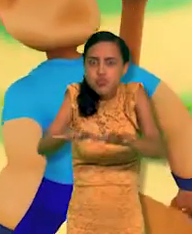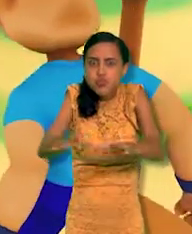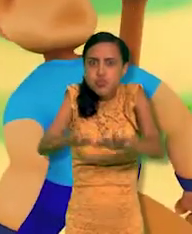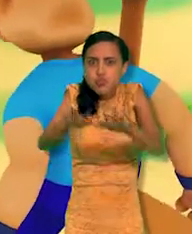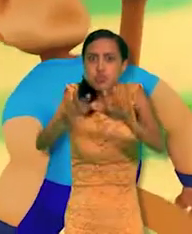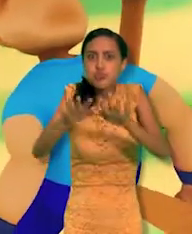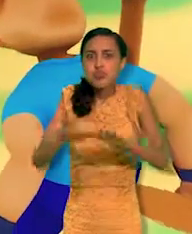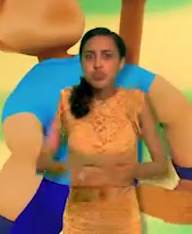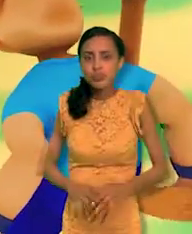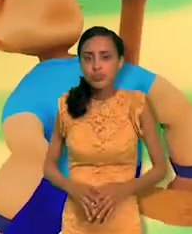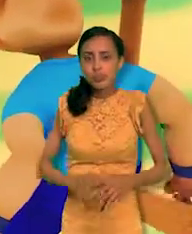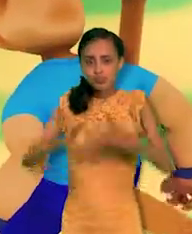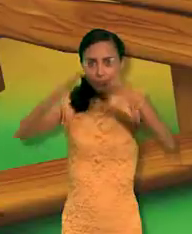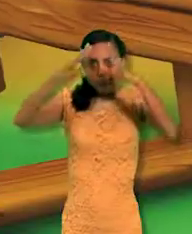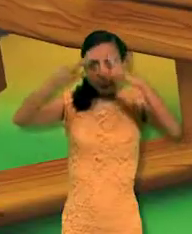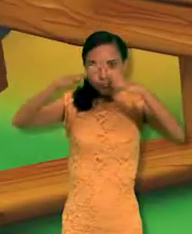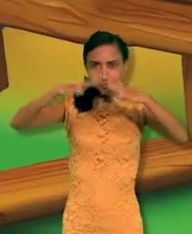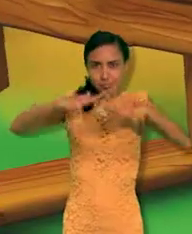¡Auxilio!